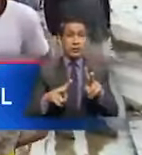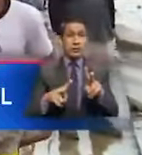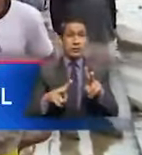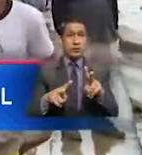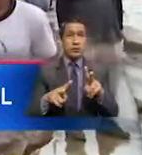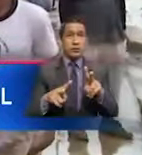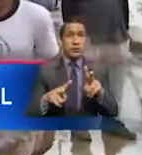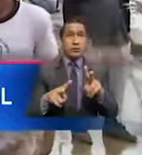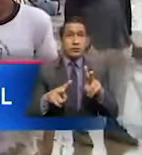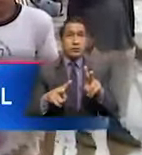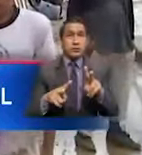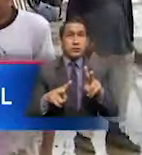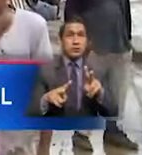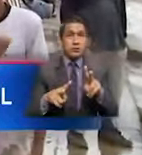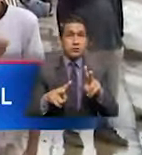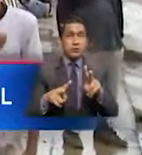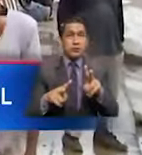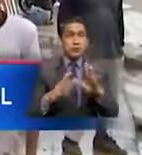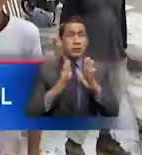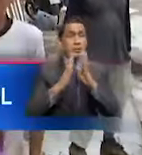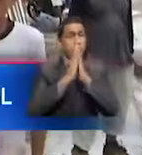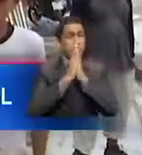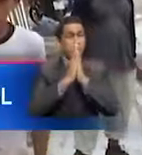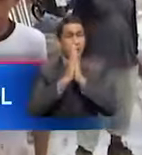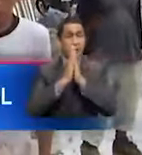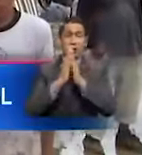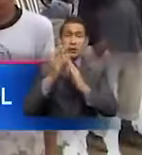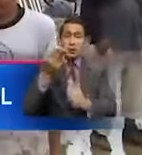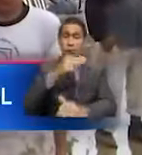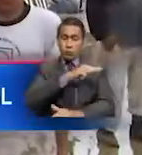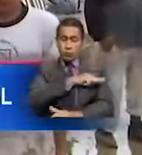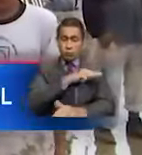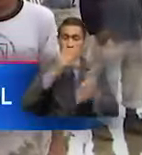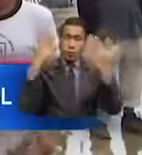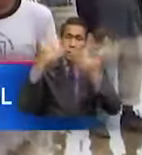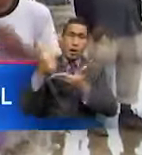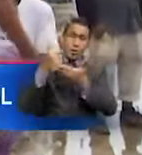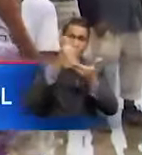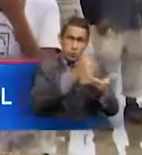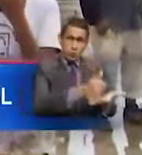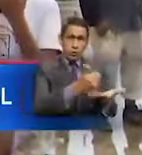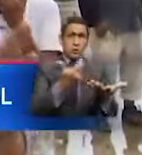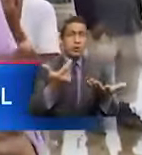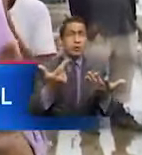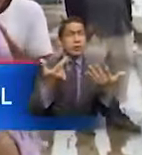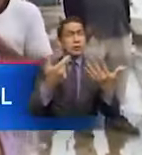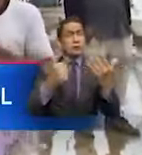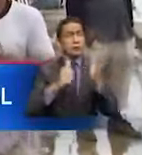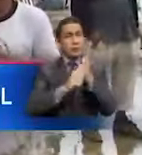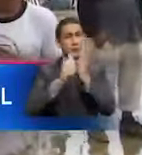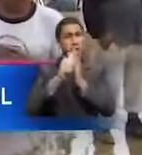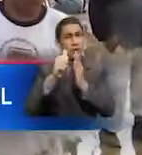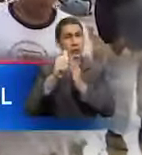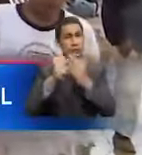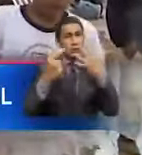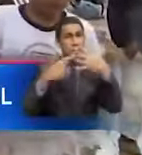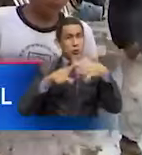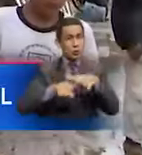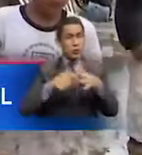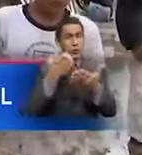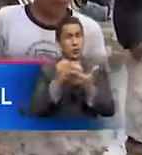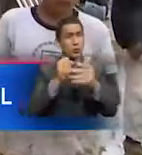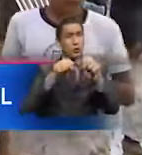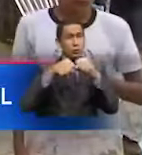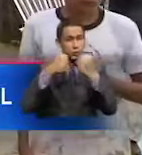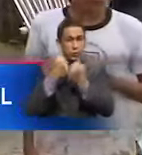reiterar la ayuda a la Alcaldía de Guayaquil, también al Ministerio de Inclusión Económica y Social y a quienes se puedan